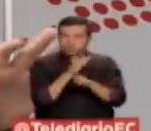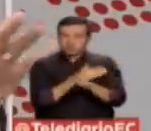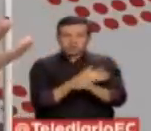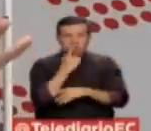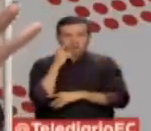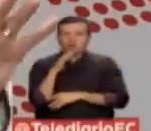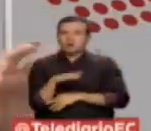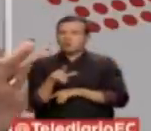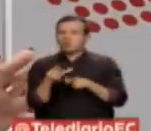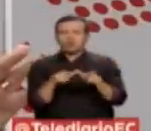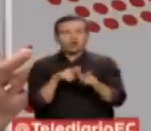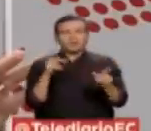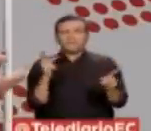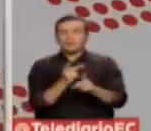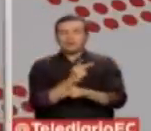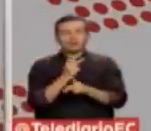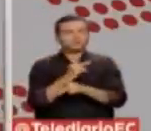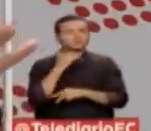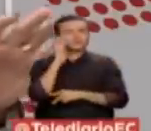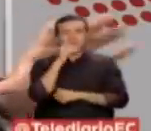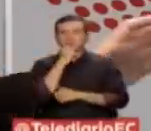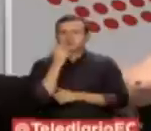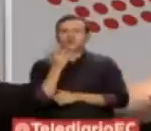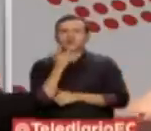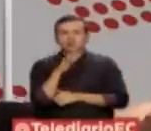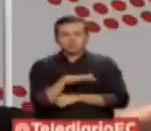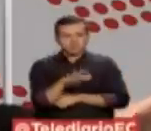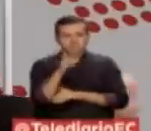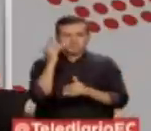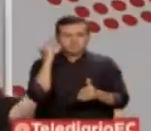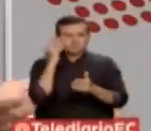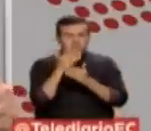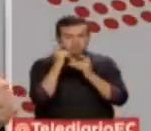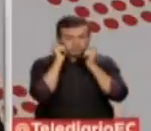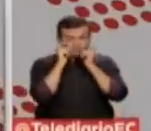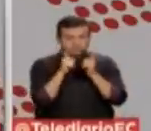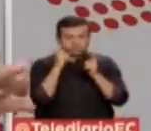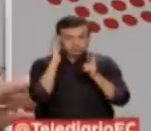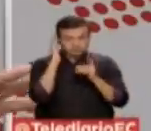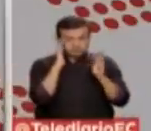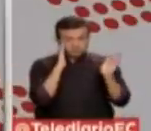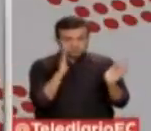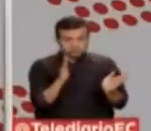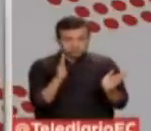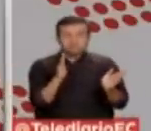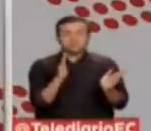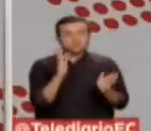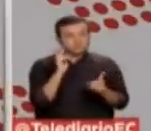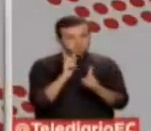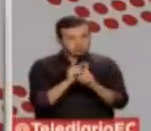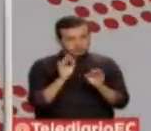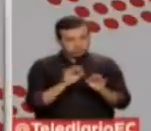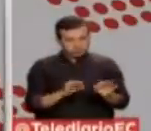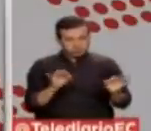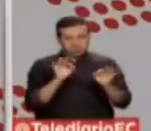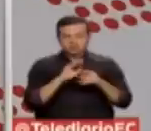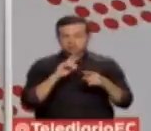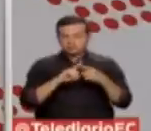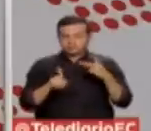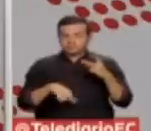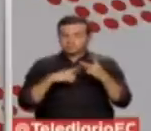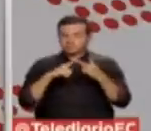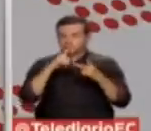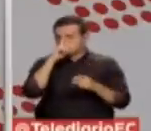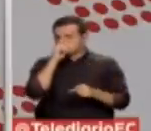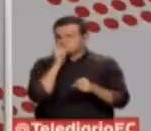dónde hay mayor posibilidad de conflicto en donde hay un historial de mayor conflicto y esto es una parte pero la otra parte es el trabajo